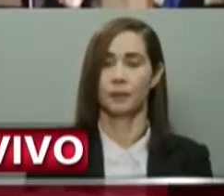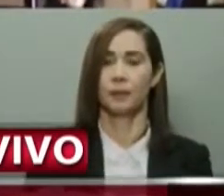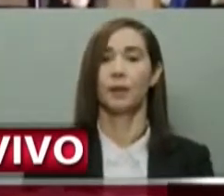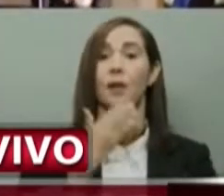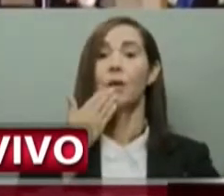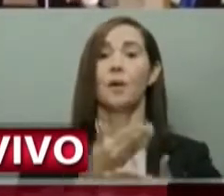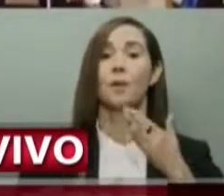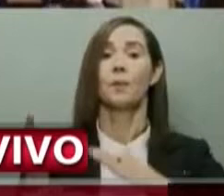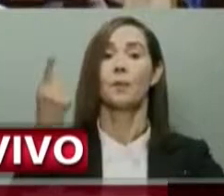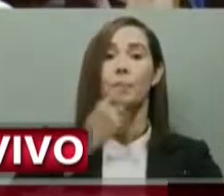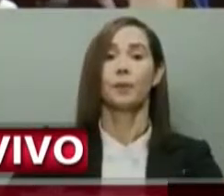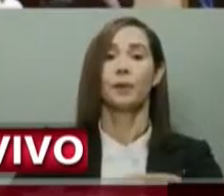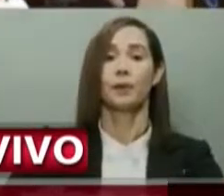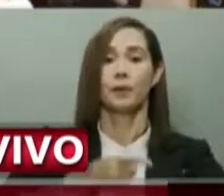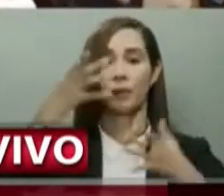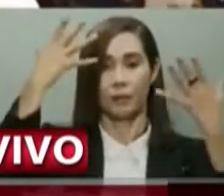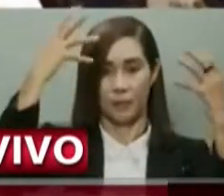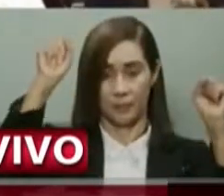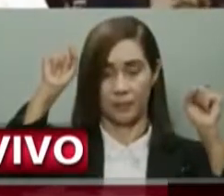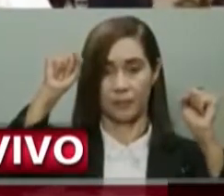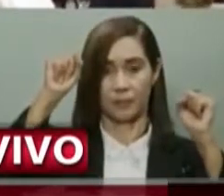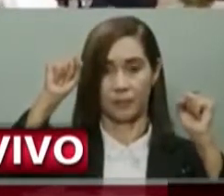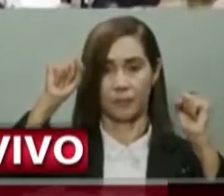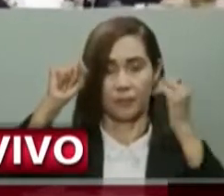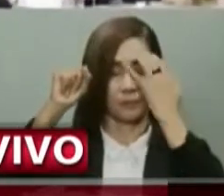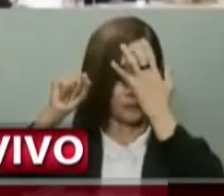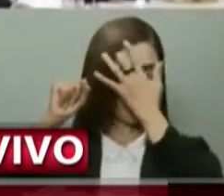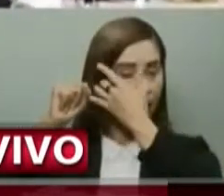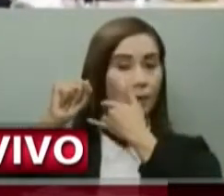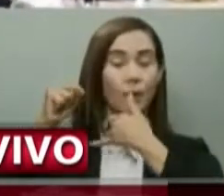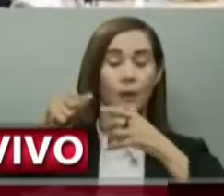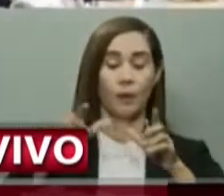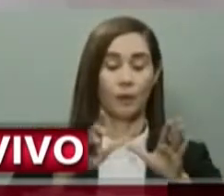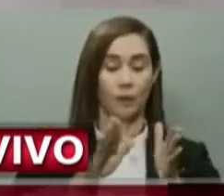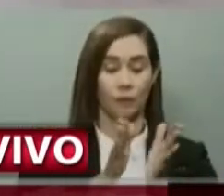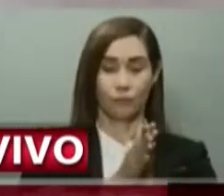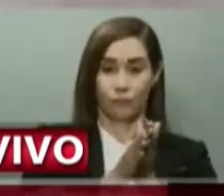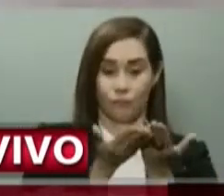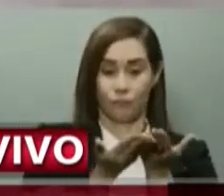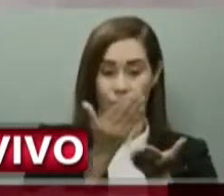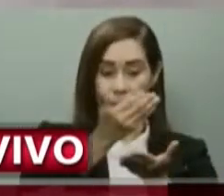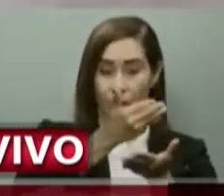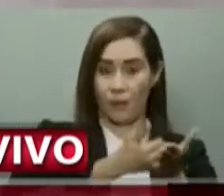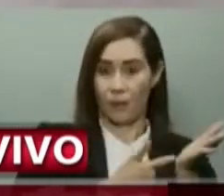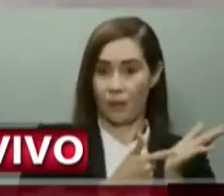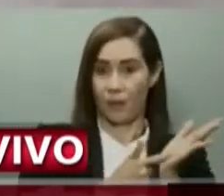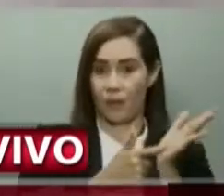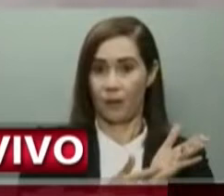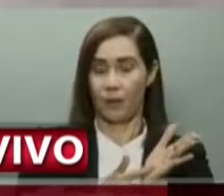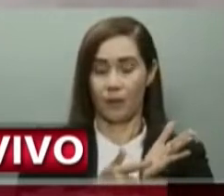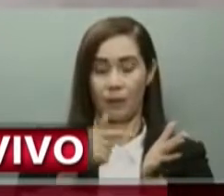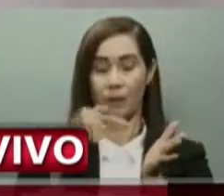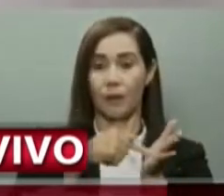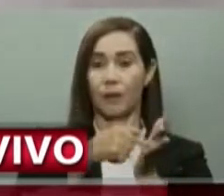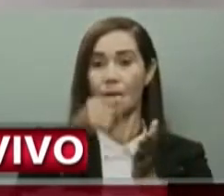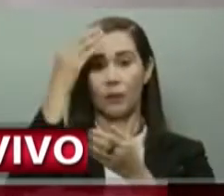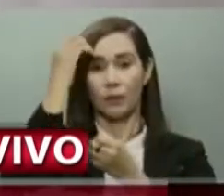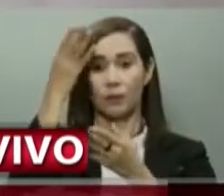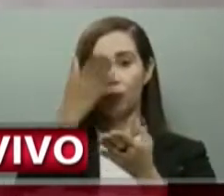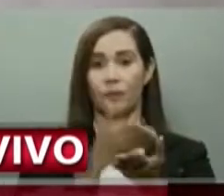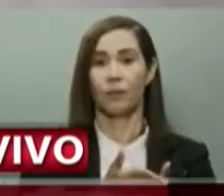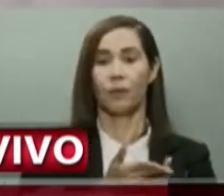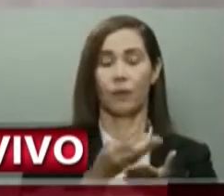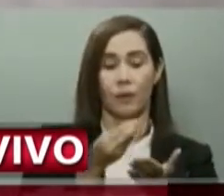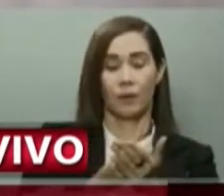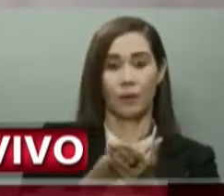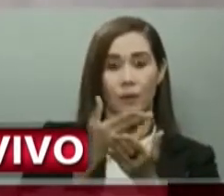Vargas, Pedro. Buenos días, presidente. Joan Vargas. Tal y como salió en nuestra página principal, señalamos sobre los informes de inteligencia que dan cuenta